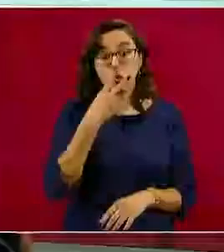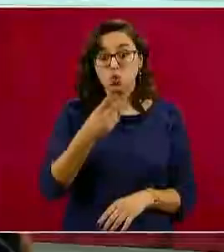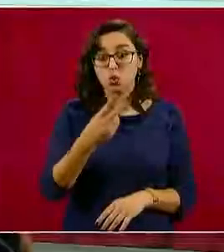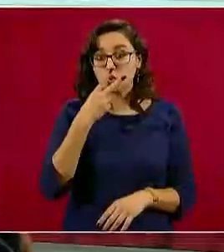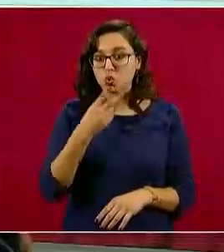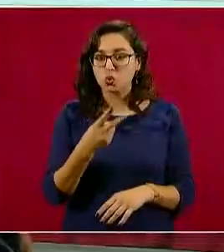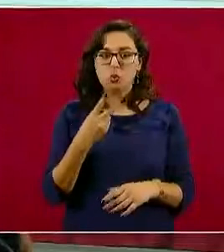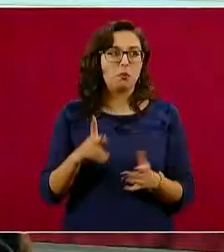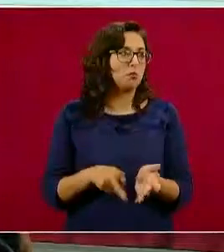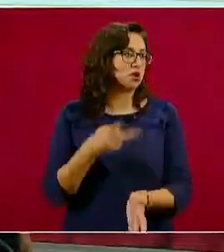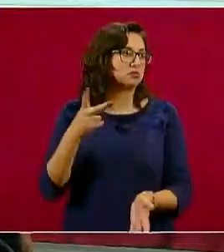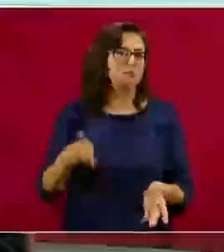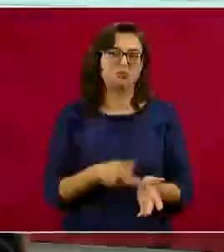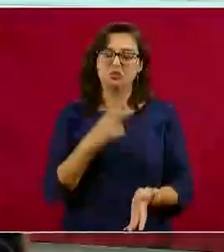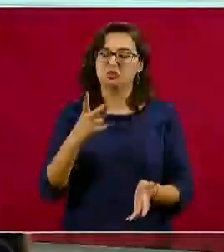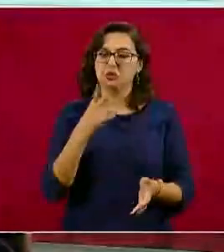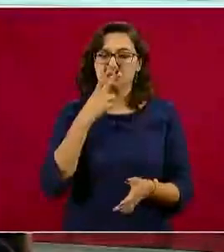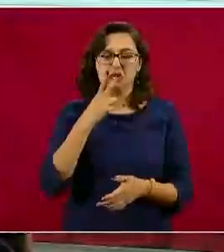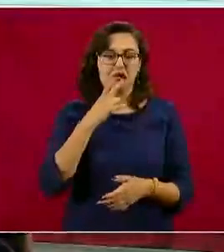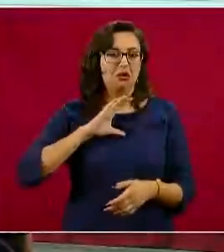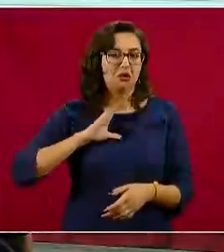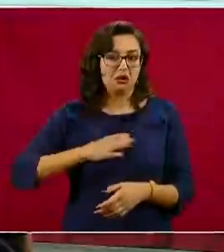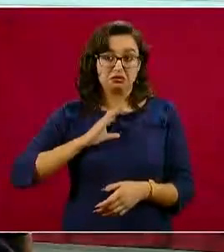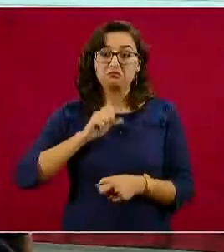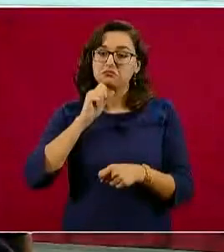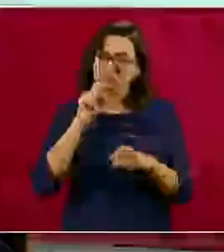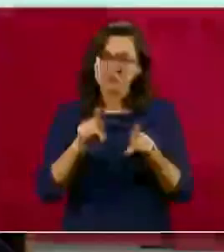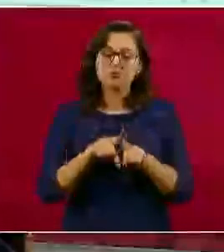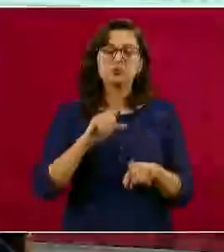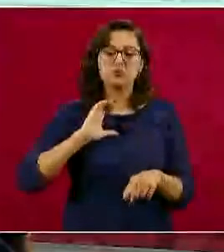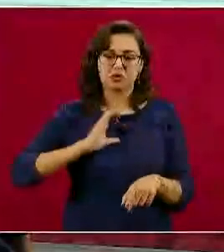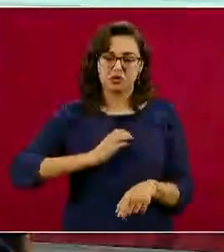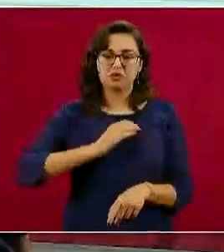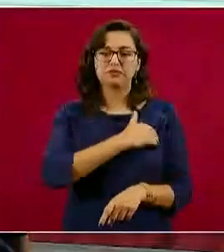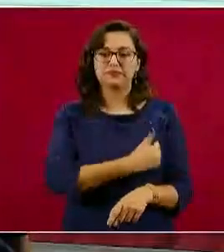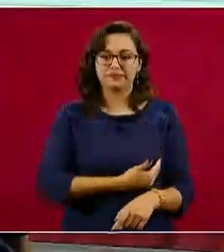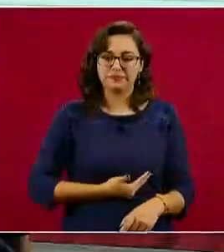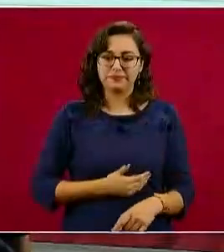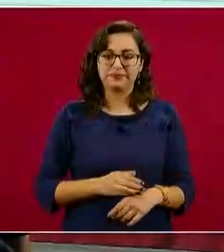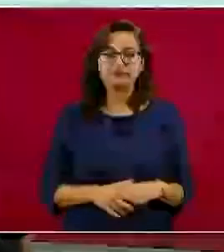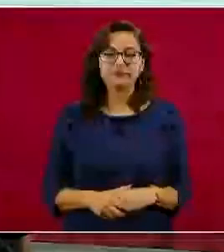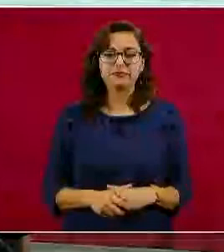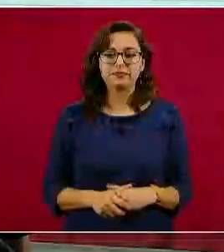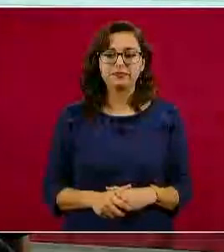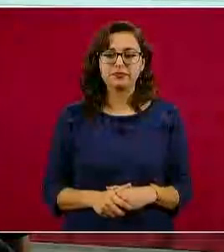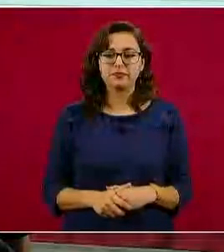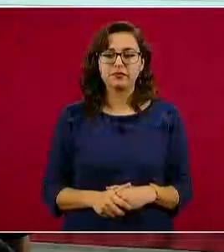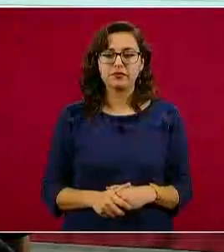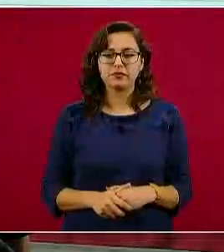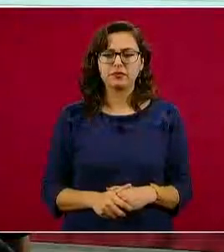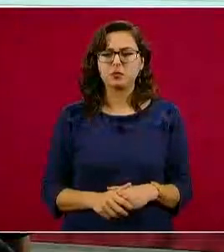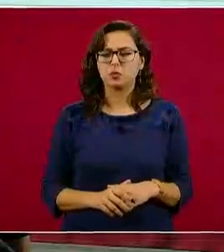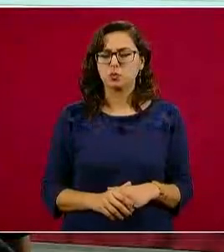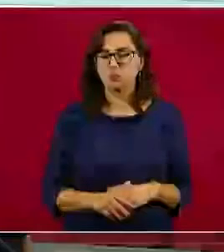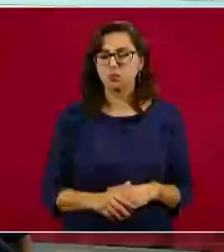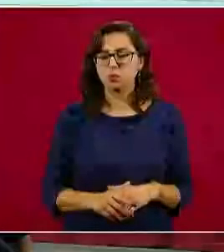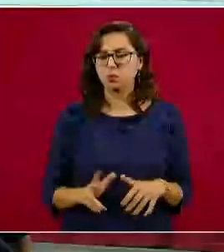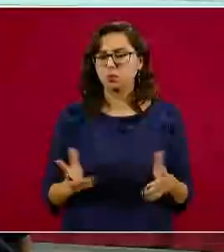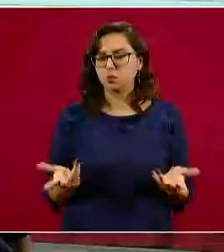asocia a múltiples cánceres, incluido el cáncer de mama. La siguiente, por favor. ¿Qué hacer? Una vez que,